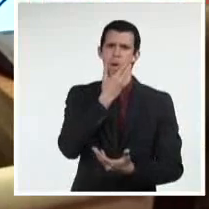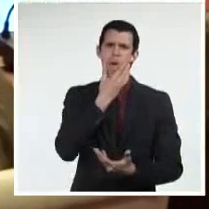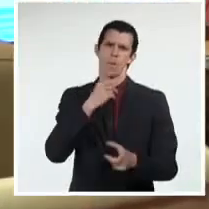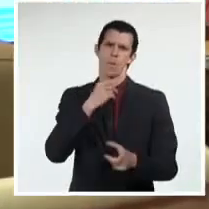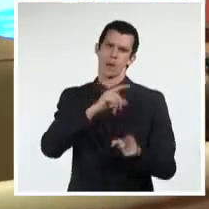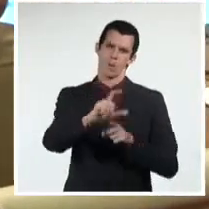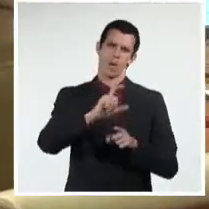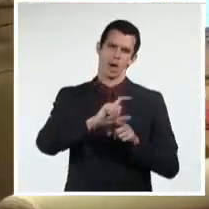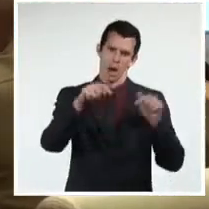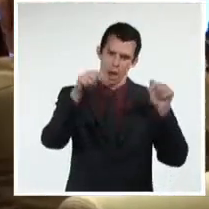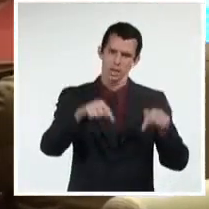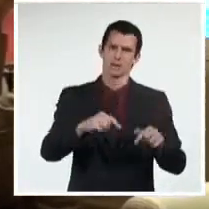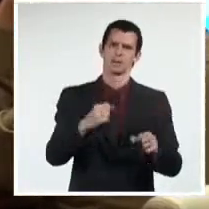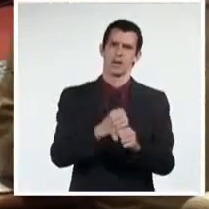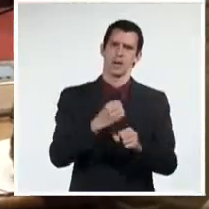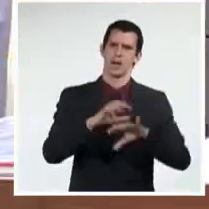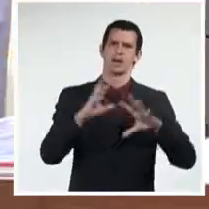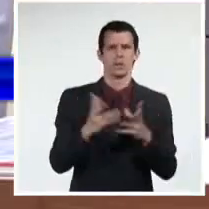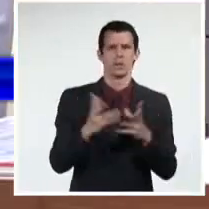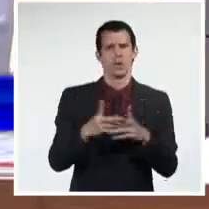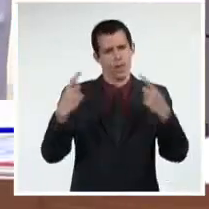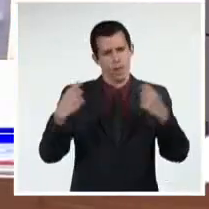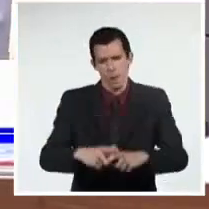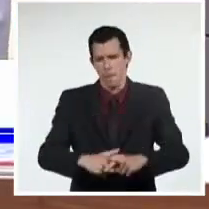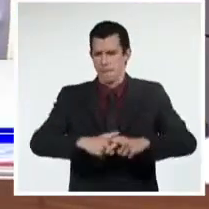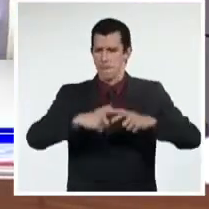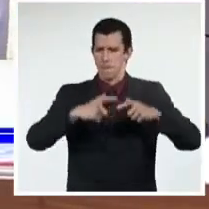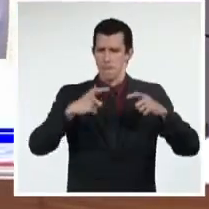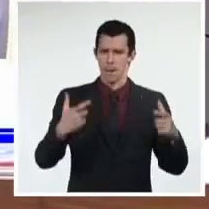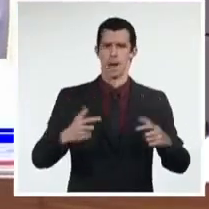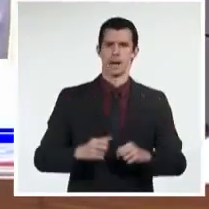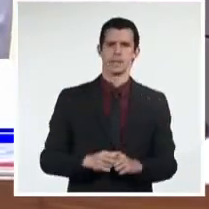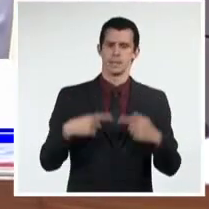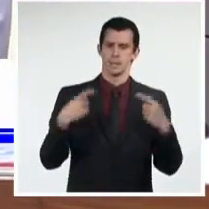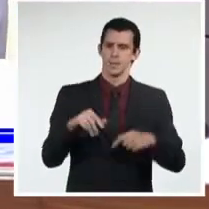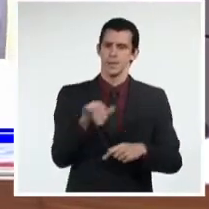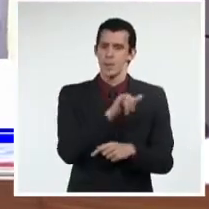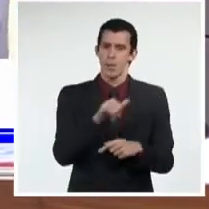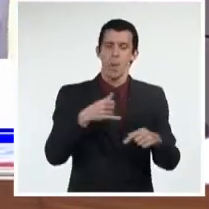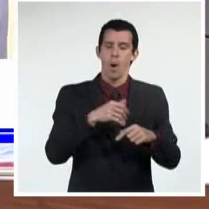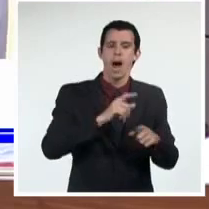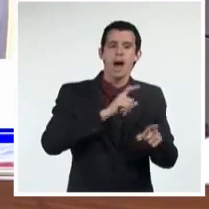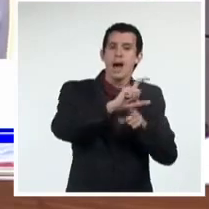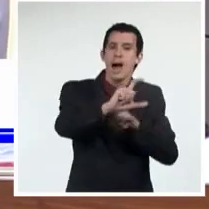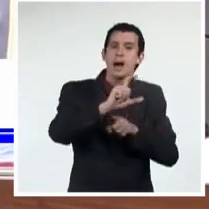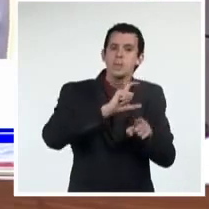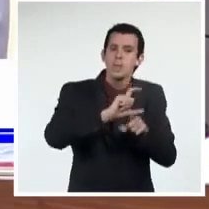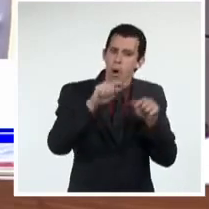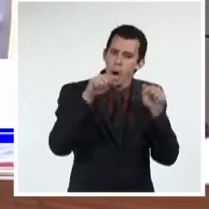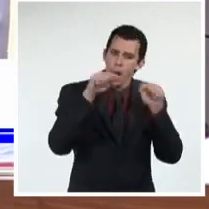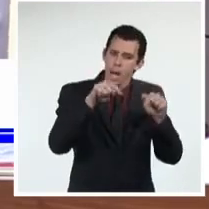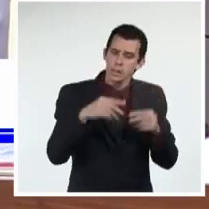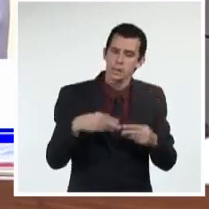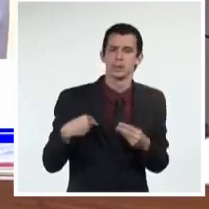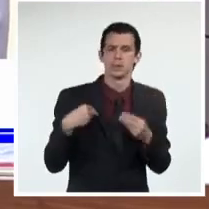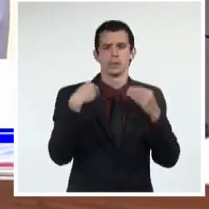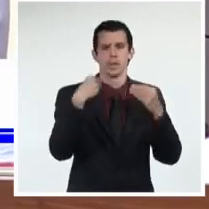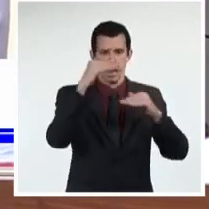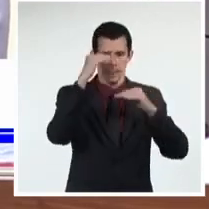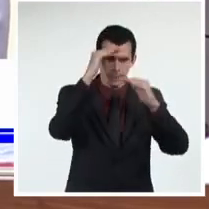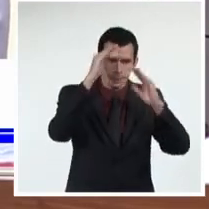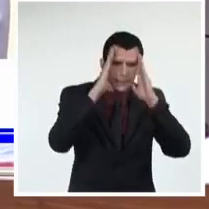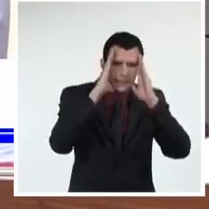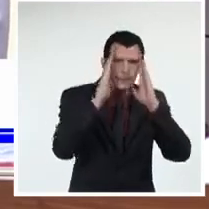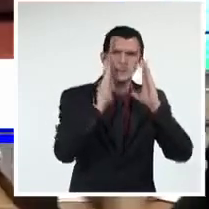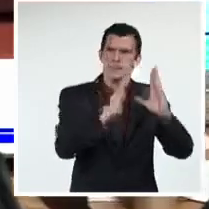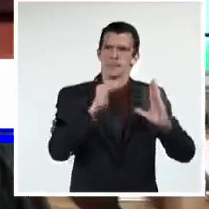que ocuparnos más del campo cubano, del campesinado cubano, de la ruralidad en su